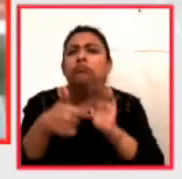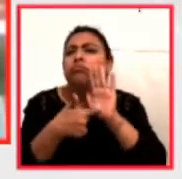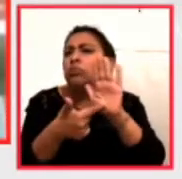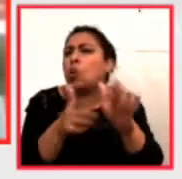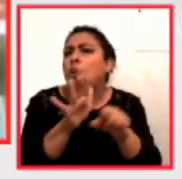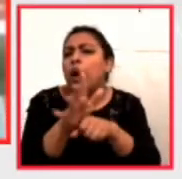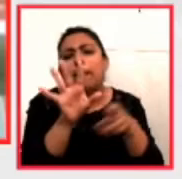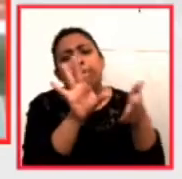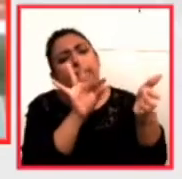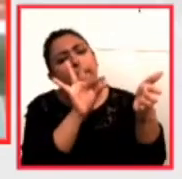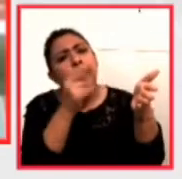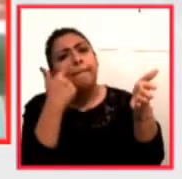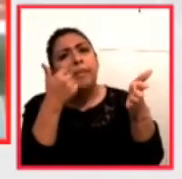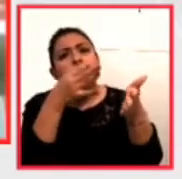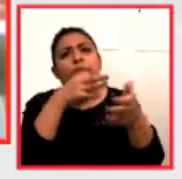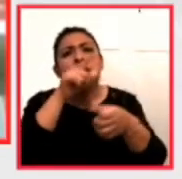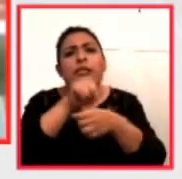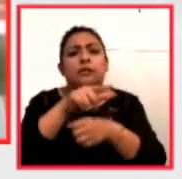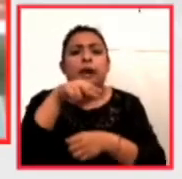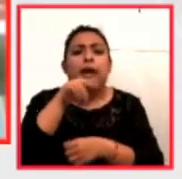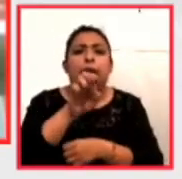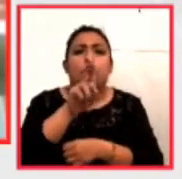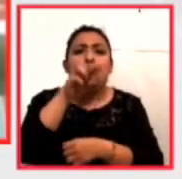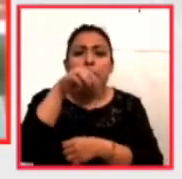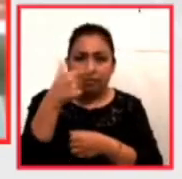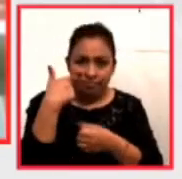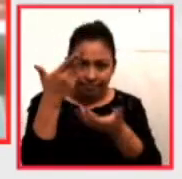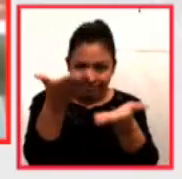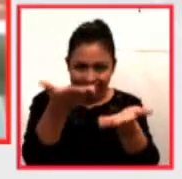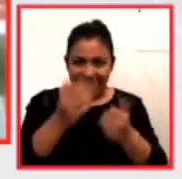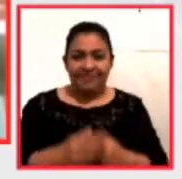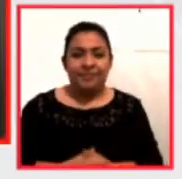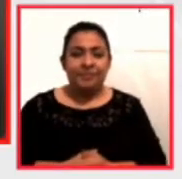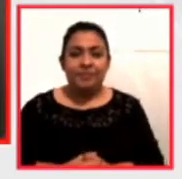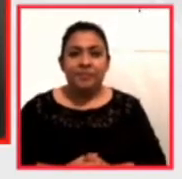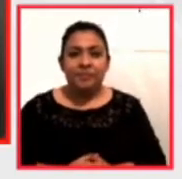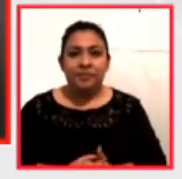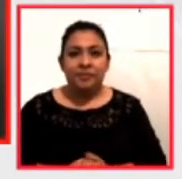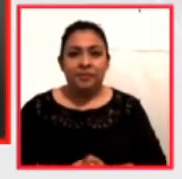podemos encontrar en el Festival Neuma? Vamos a conocerla.